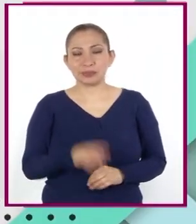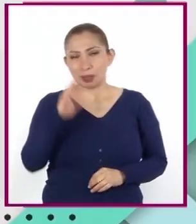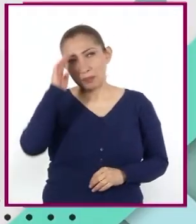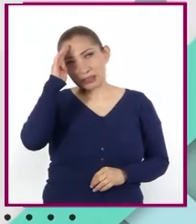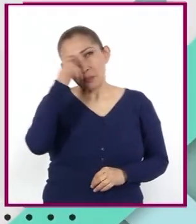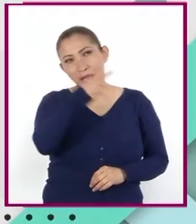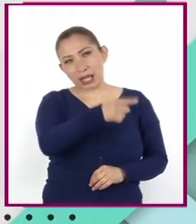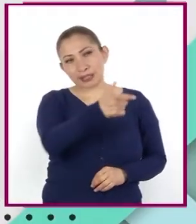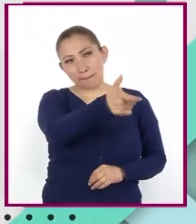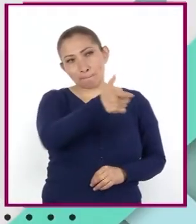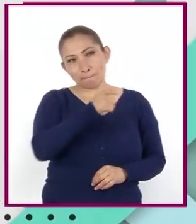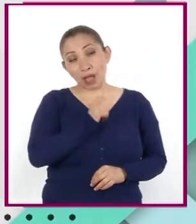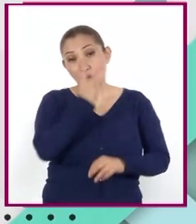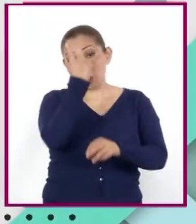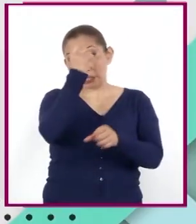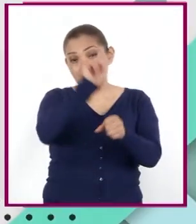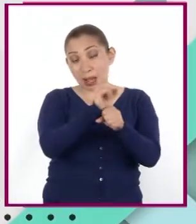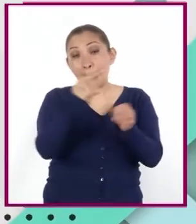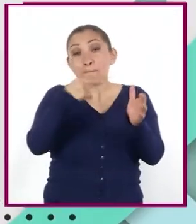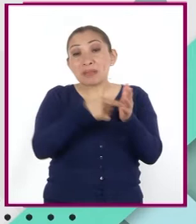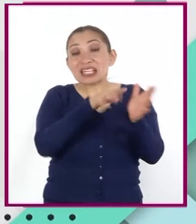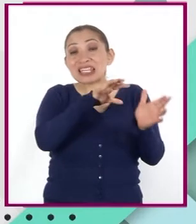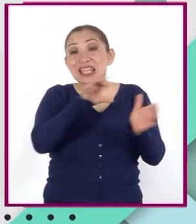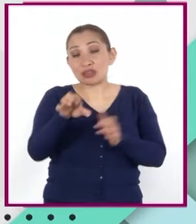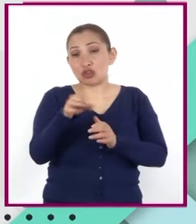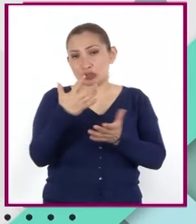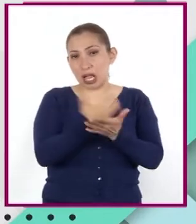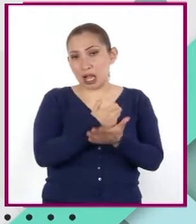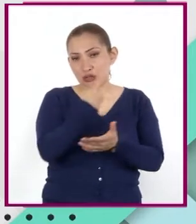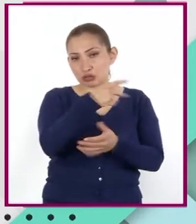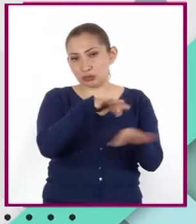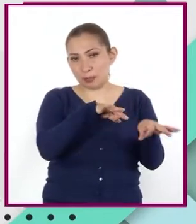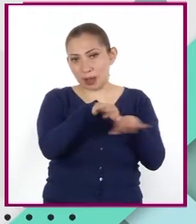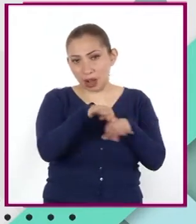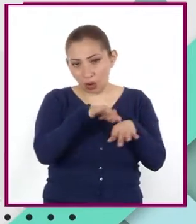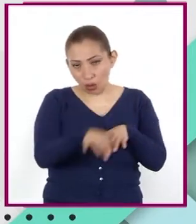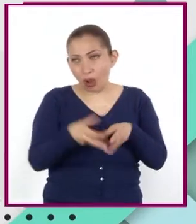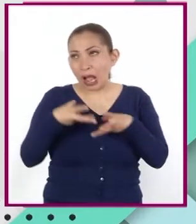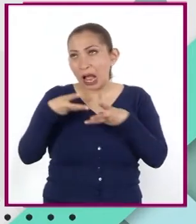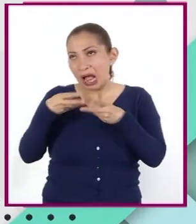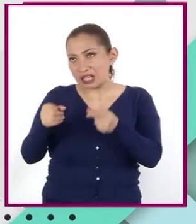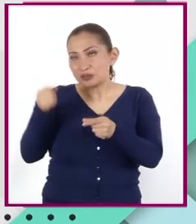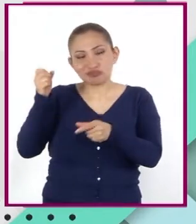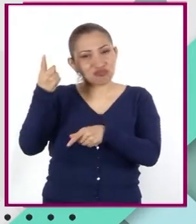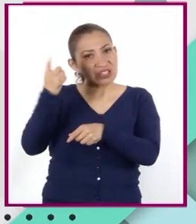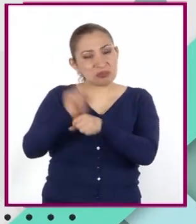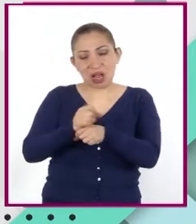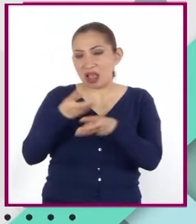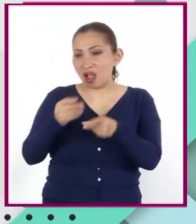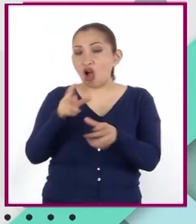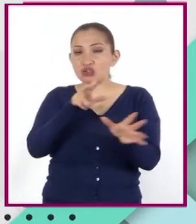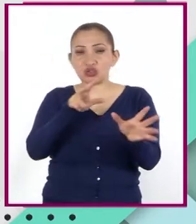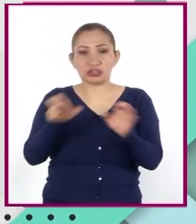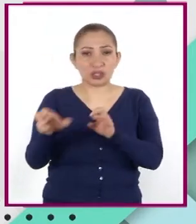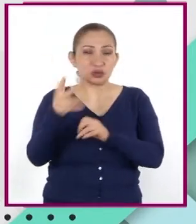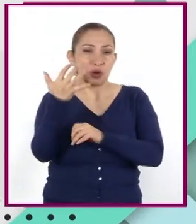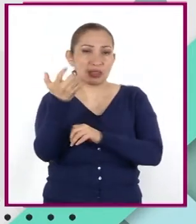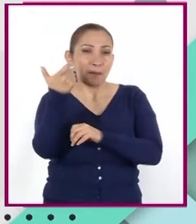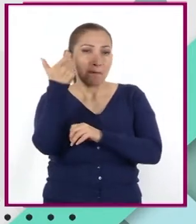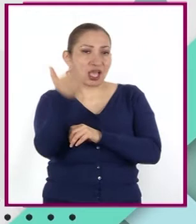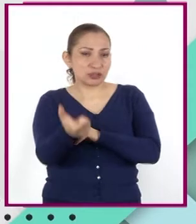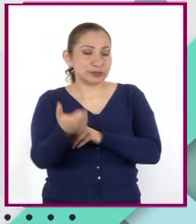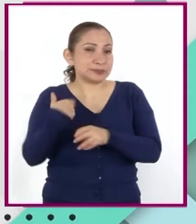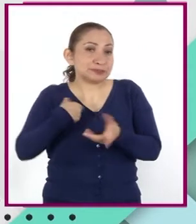Consideremos que ella recibe semanalmente 1,500 pesos. Tiene gastos fijos semanales de